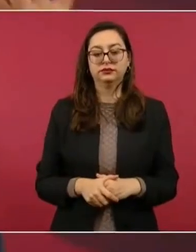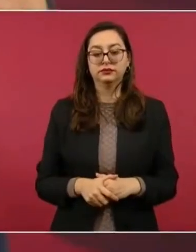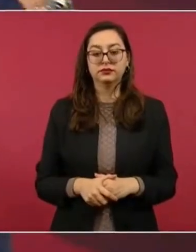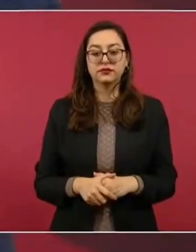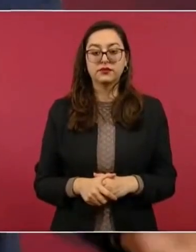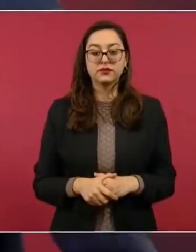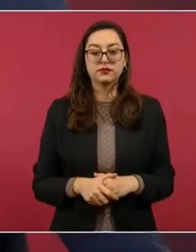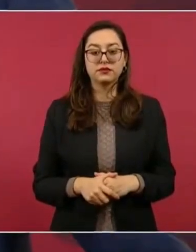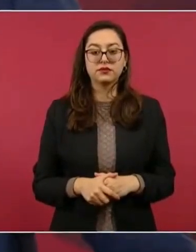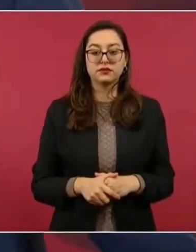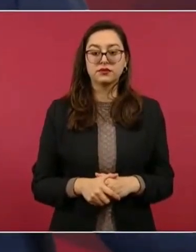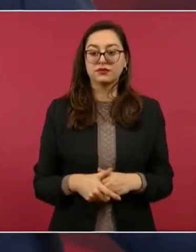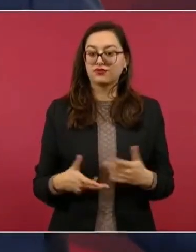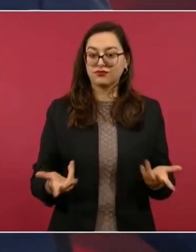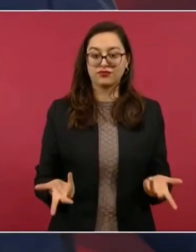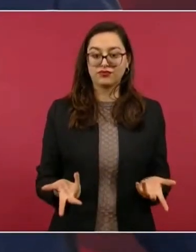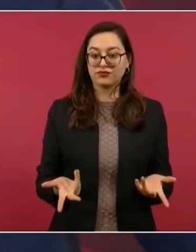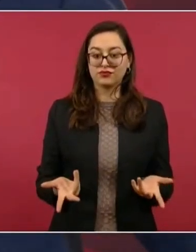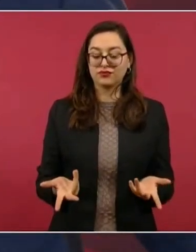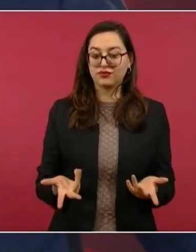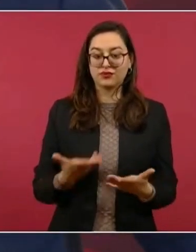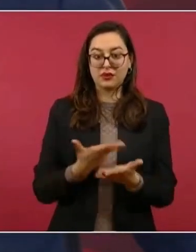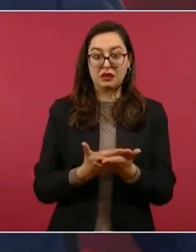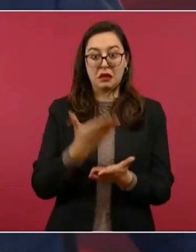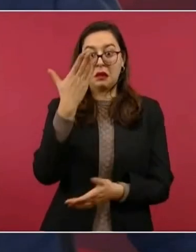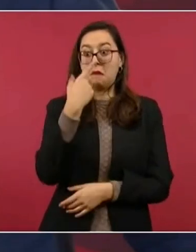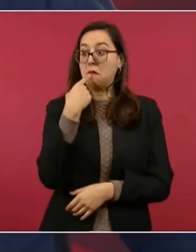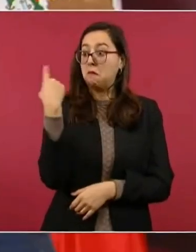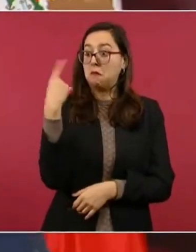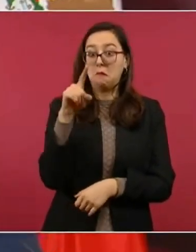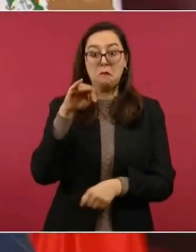Porque no debería de proceder el amparo.